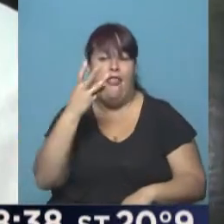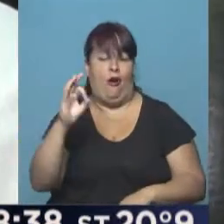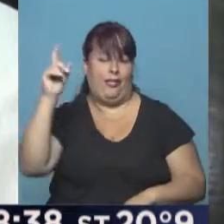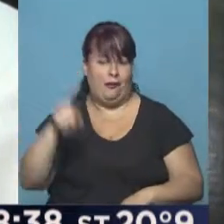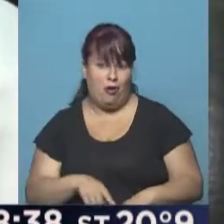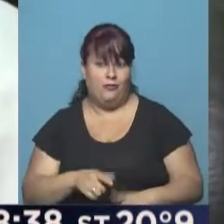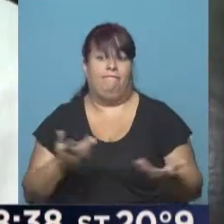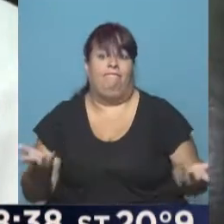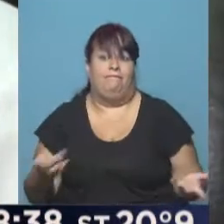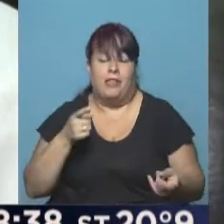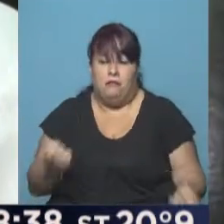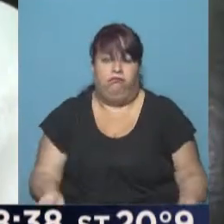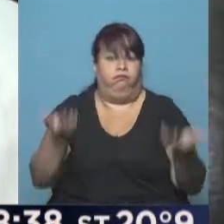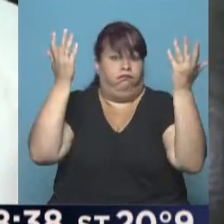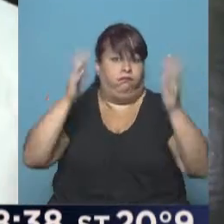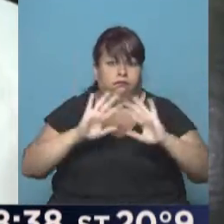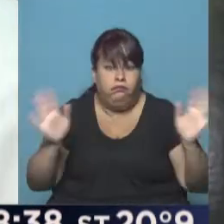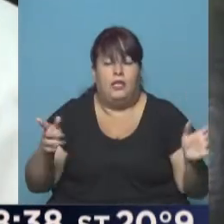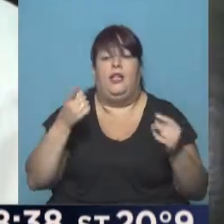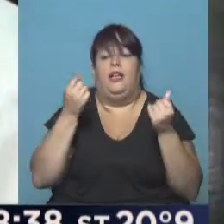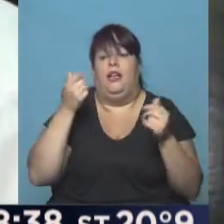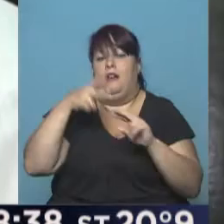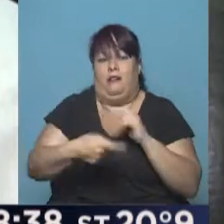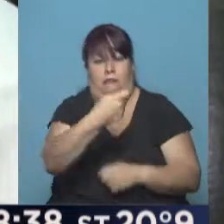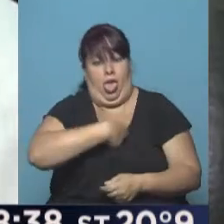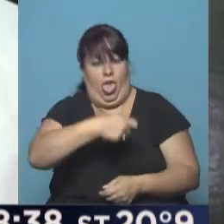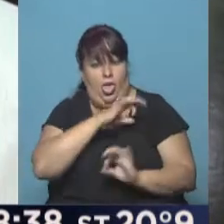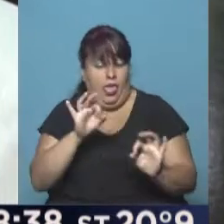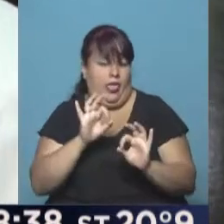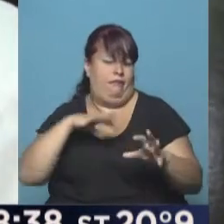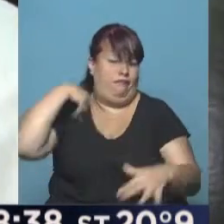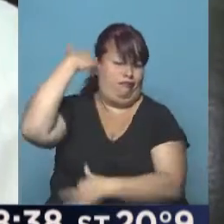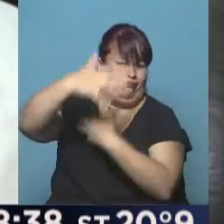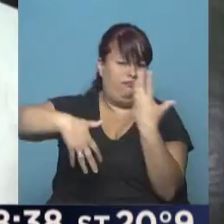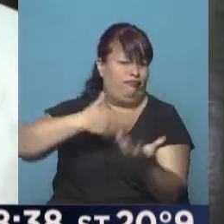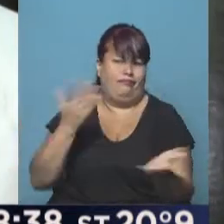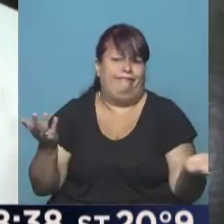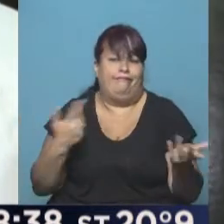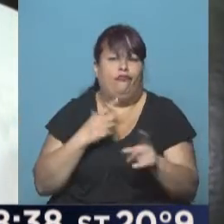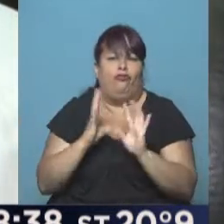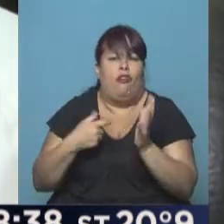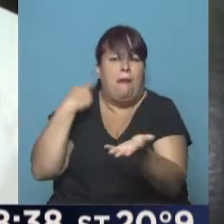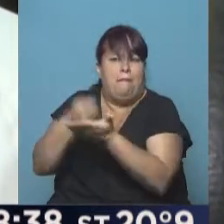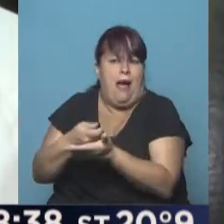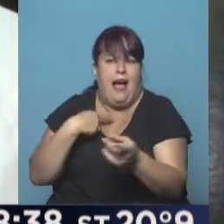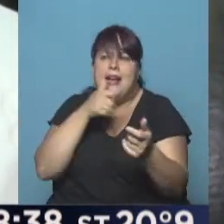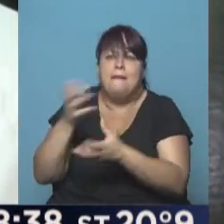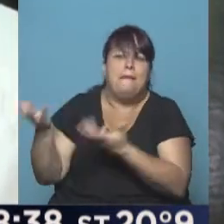por ciento entonces ante ese aumento de precio y el corte del pago se hizo un embudo tan grande que no tenemos posibilidad de reponer medicamentos